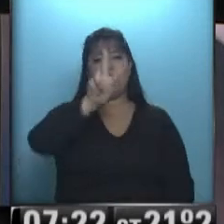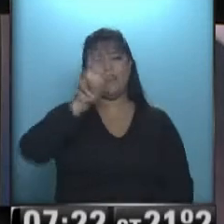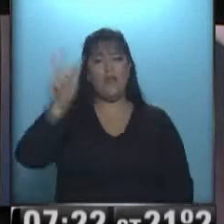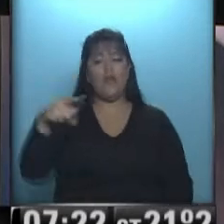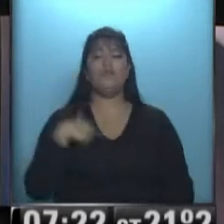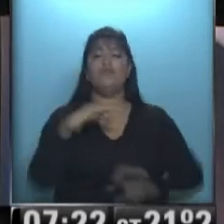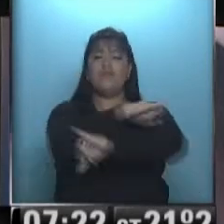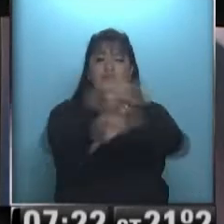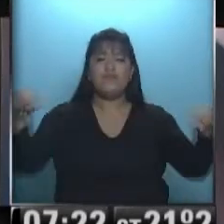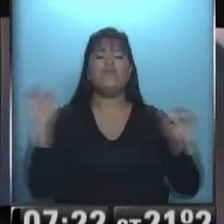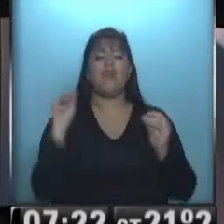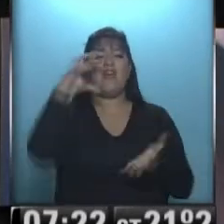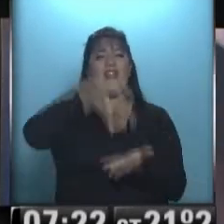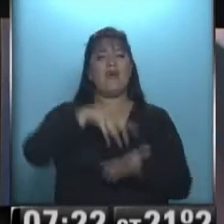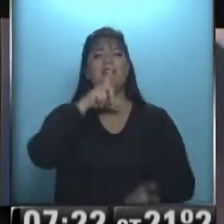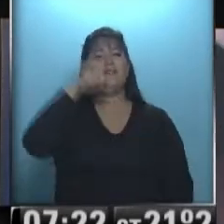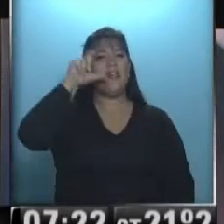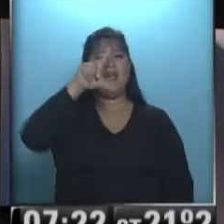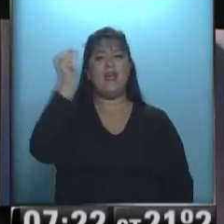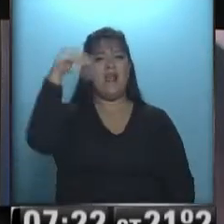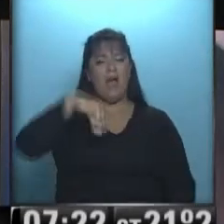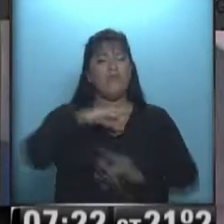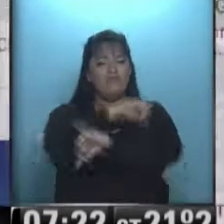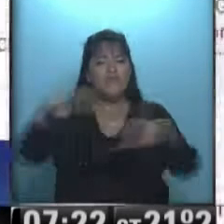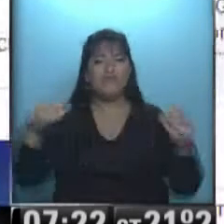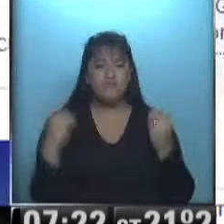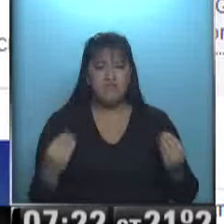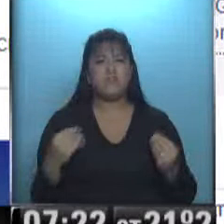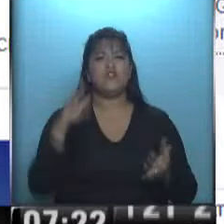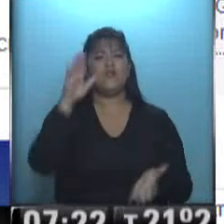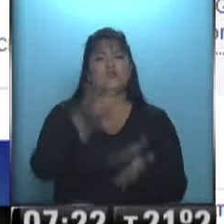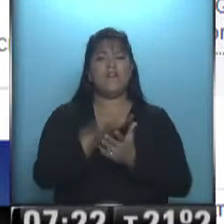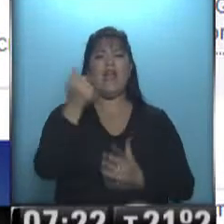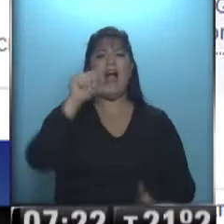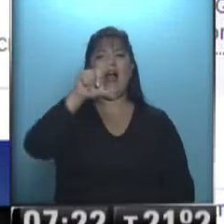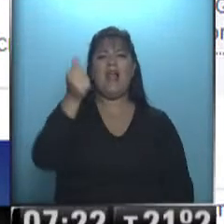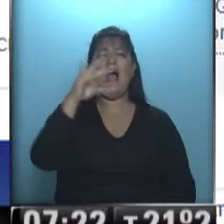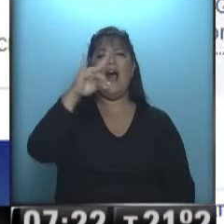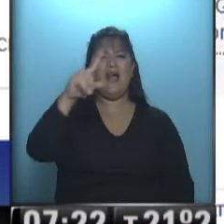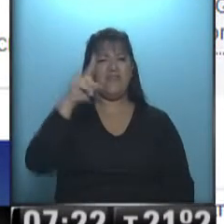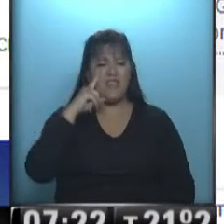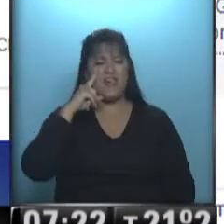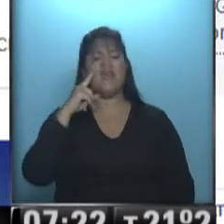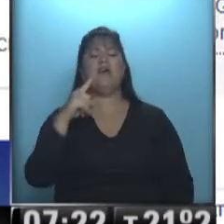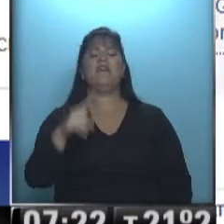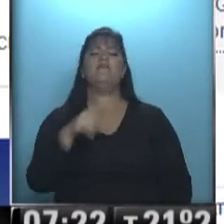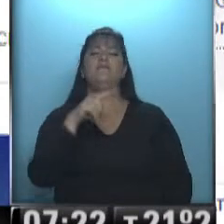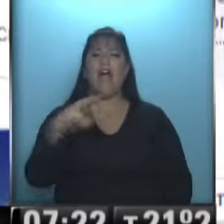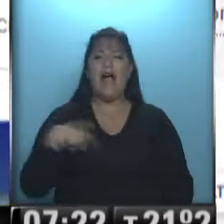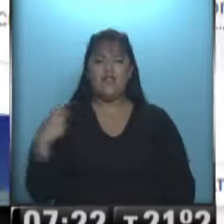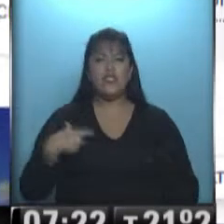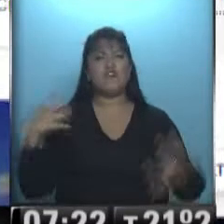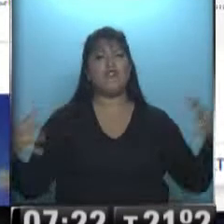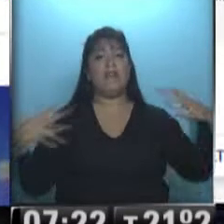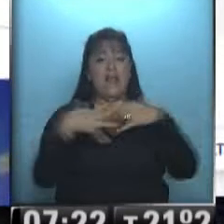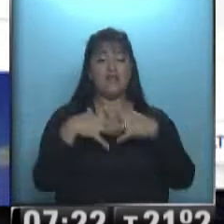Compartimos con ustedes la información destacada de la agencia de noticias Telam y tiene que ver con la ALADI, la Asociación Latinoamericana de Integración, que reeligió a Carlos